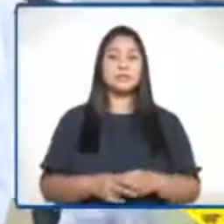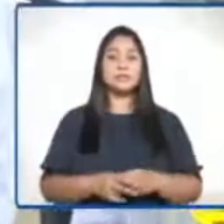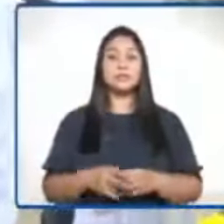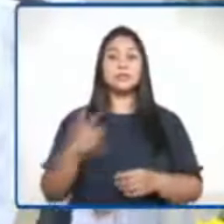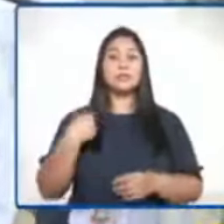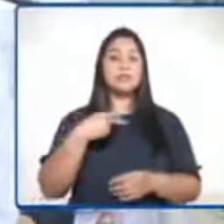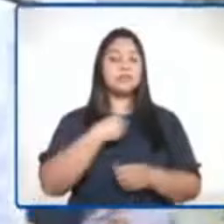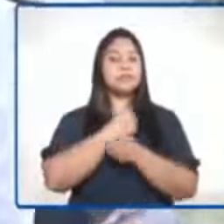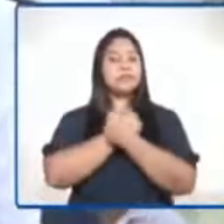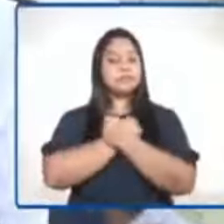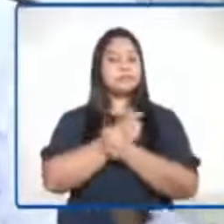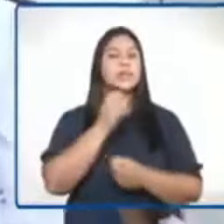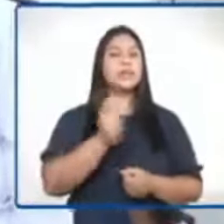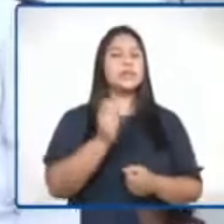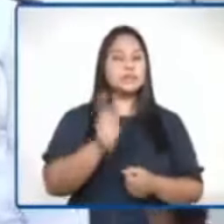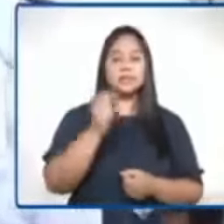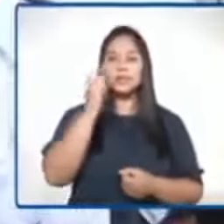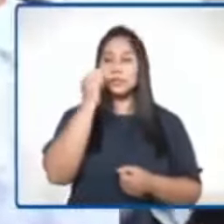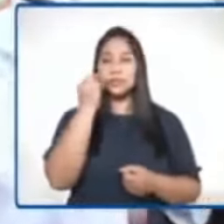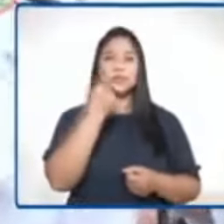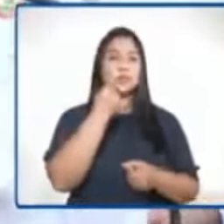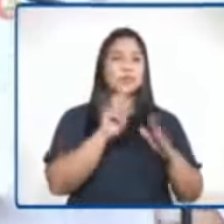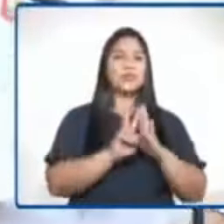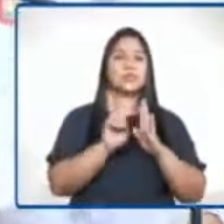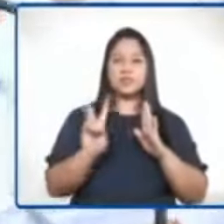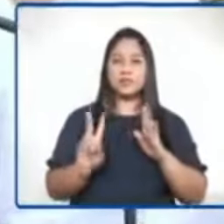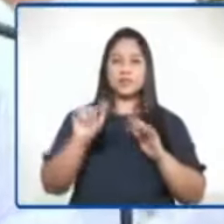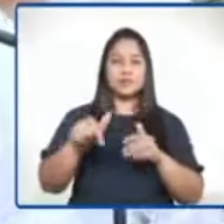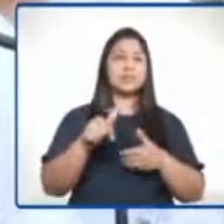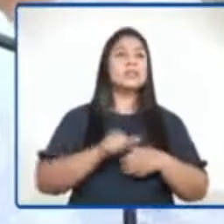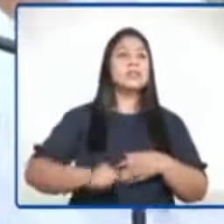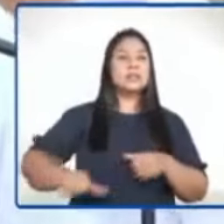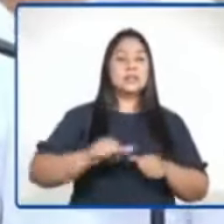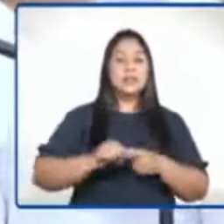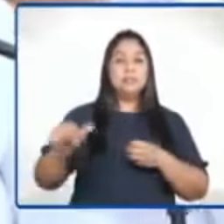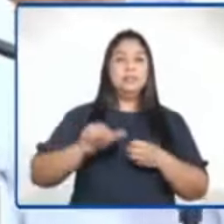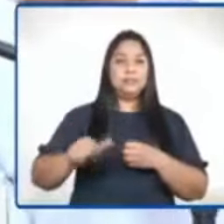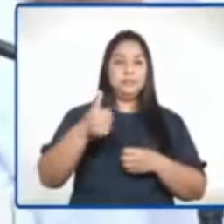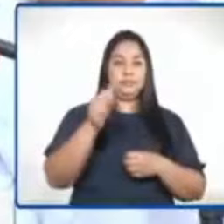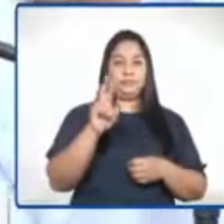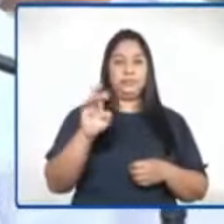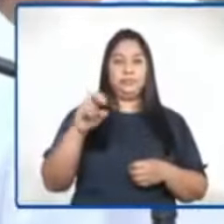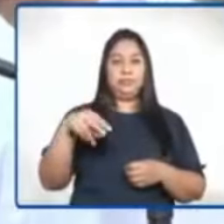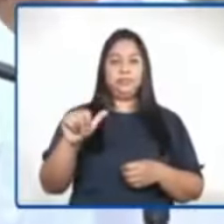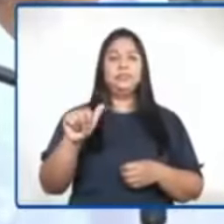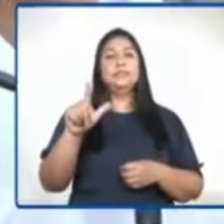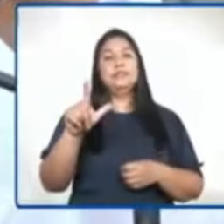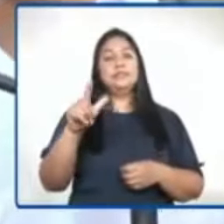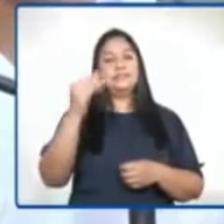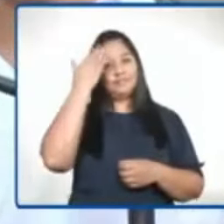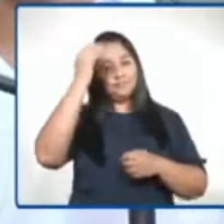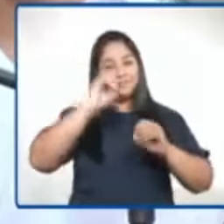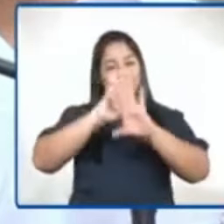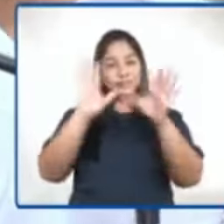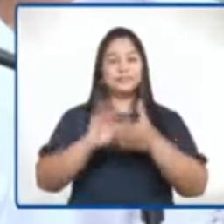nuestros queridos amigos, amigas, vecinos de esta Aldea El Arenal, tengan el mejor de los días.